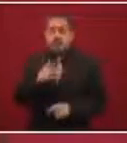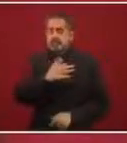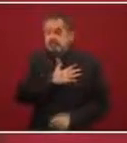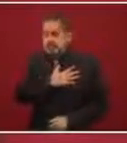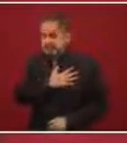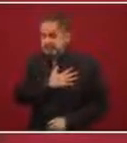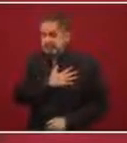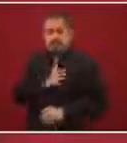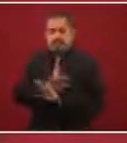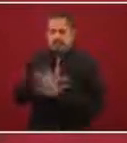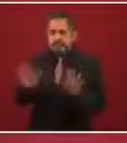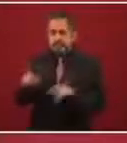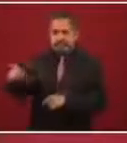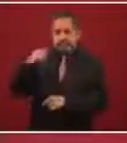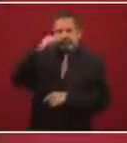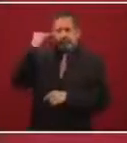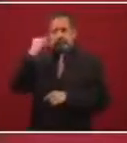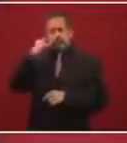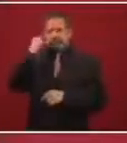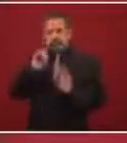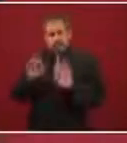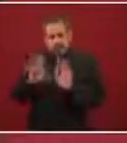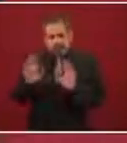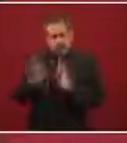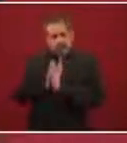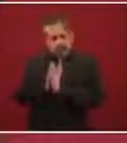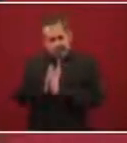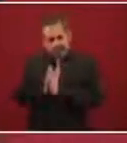que no lo vayan a tomar a mal.